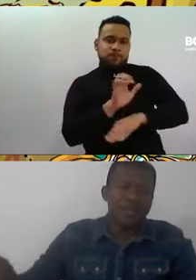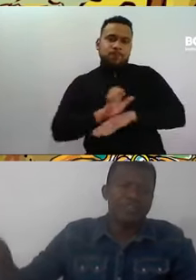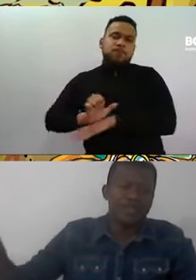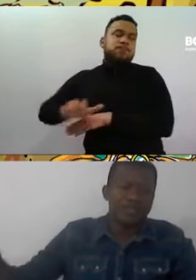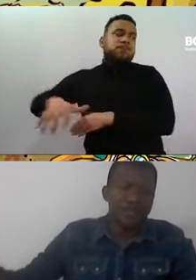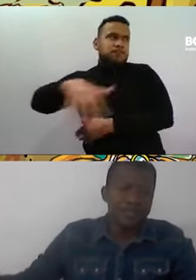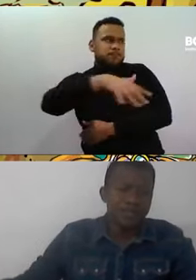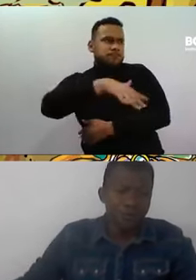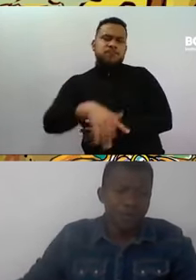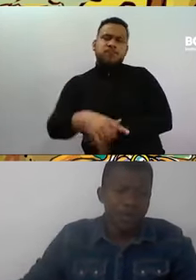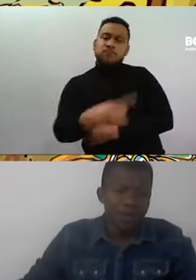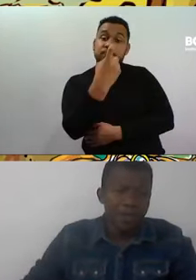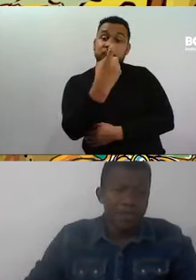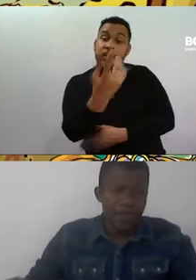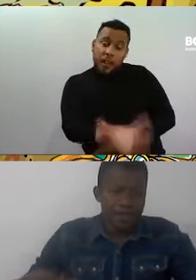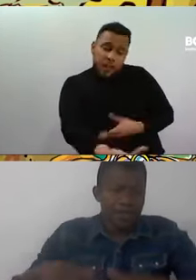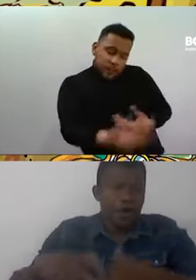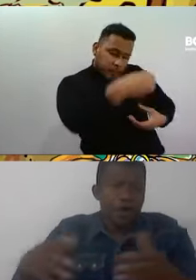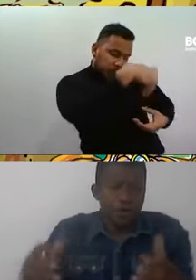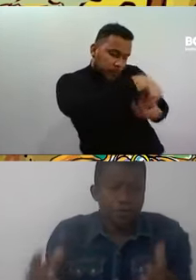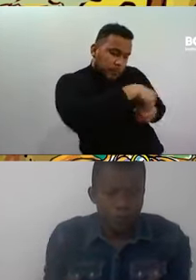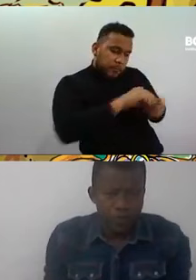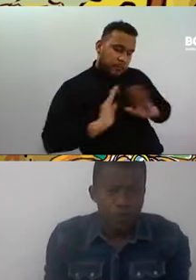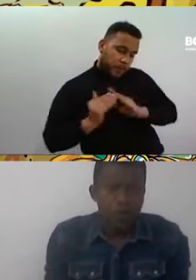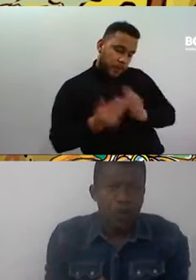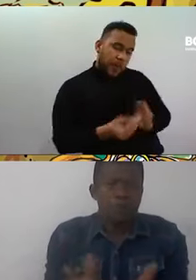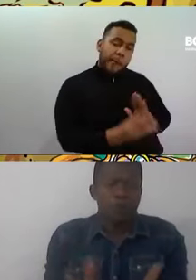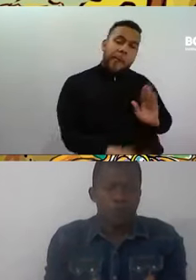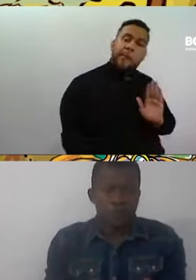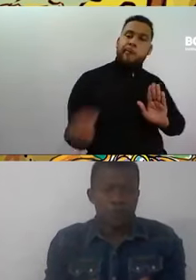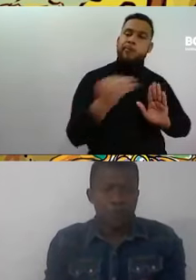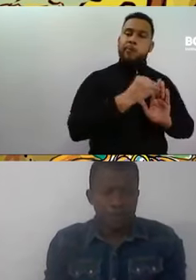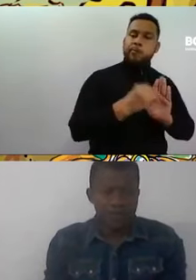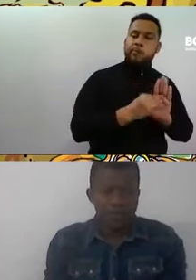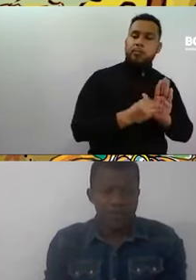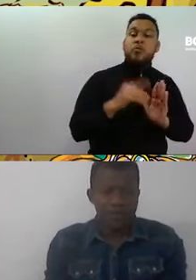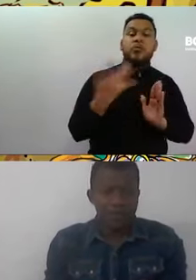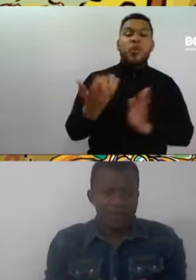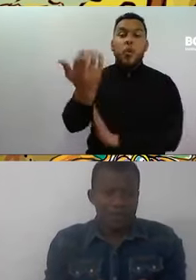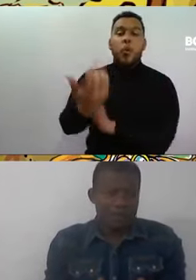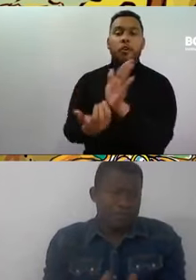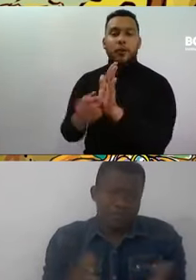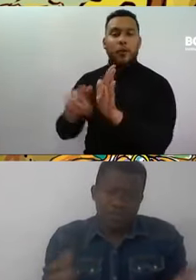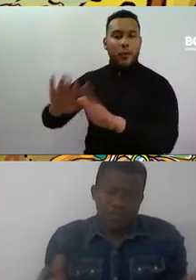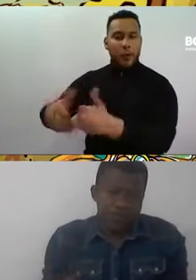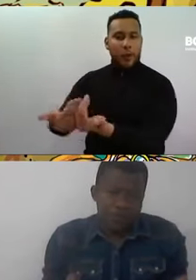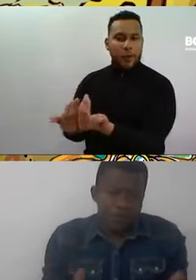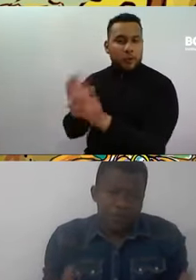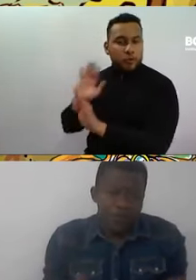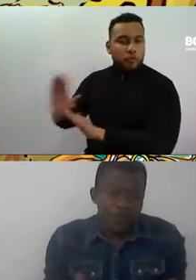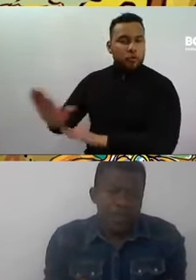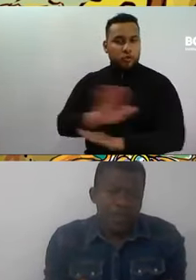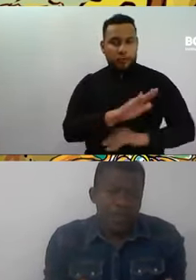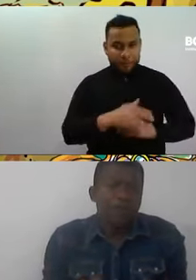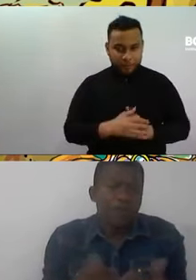insertar esta literatura en el corpus, en los corpus escolares. Bien, cuando eso se haga, vamos a